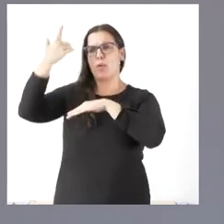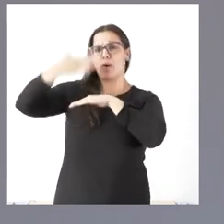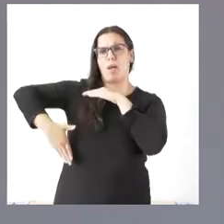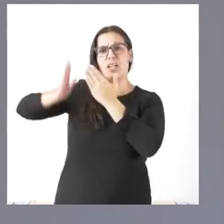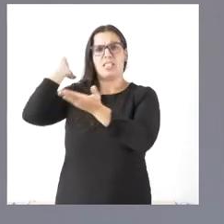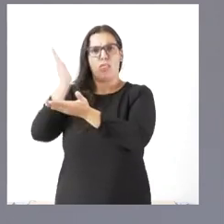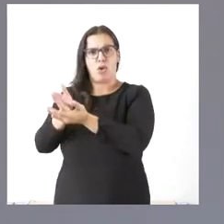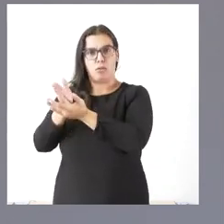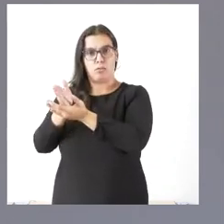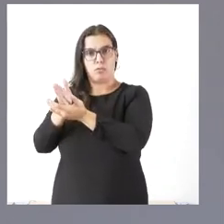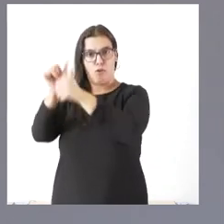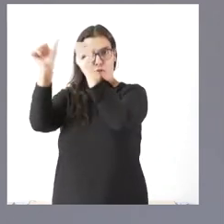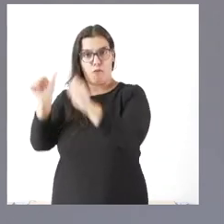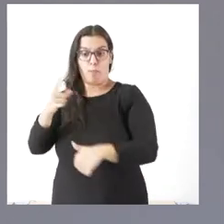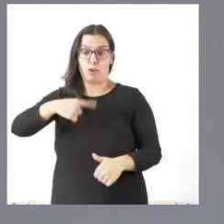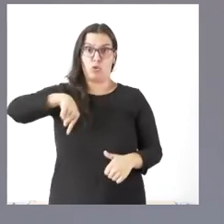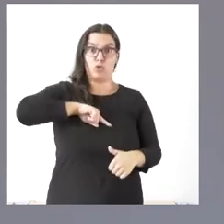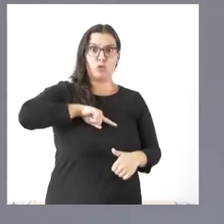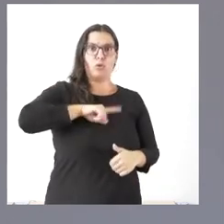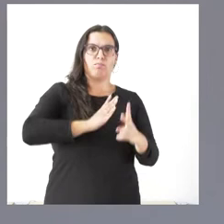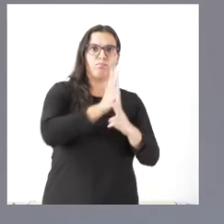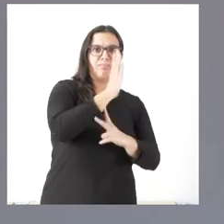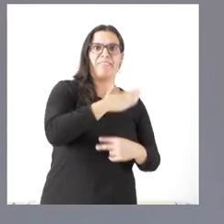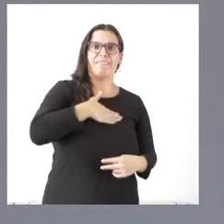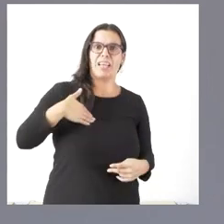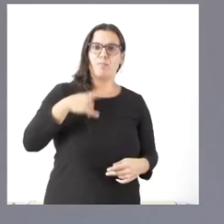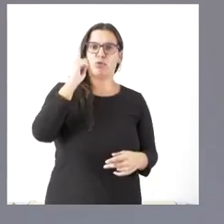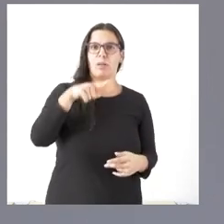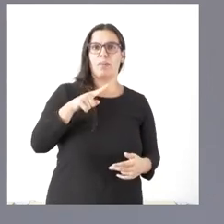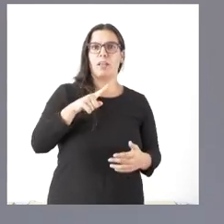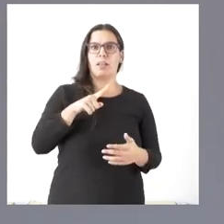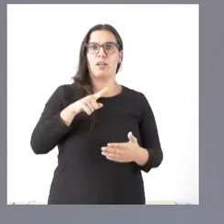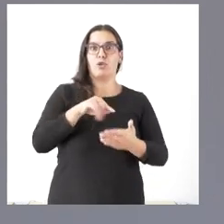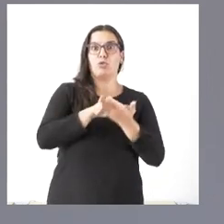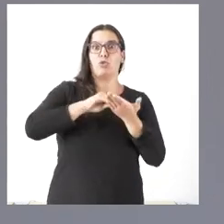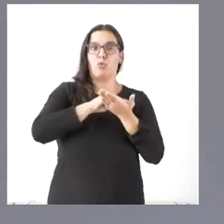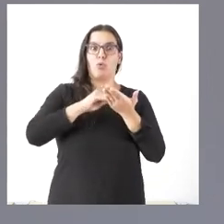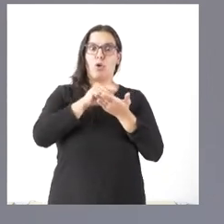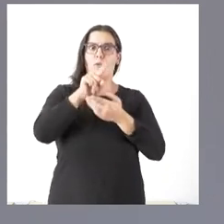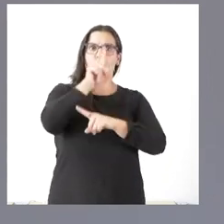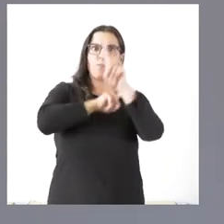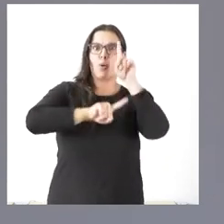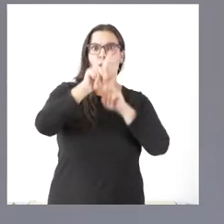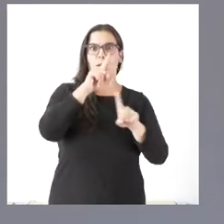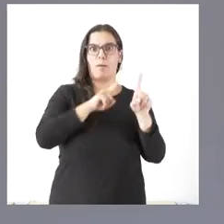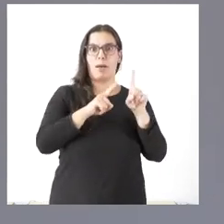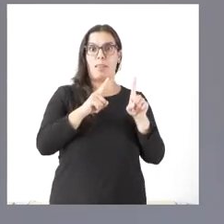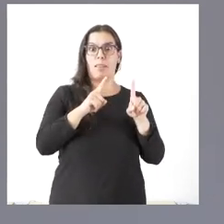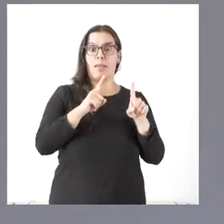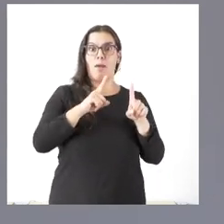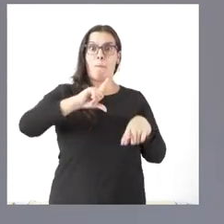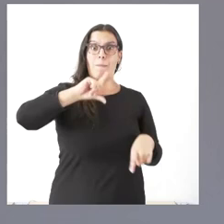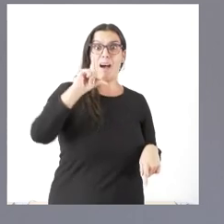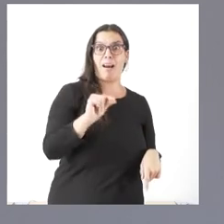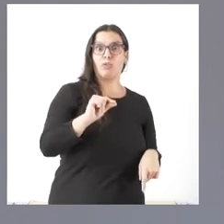los ciudadanos. Nosotros estamos por la vía también de resolver ese gap, esa brecha, de reducir el coste de la energía,